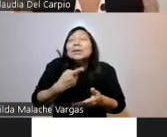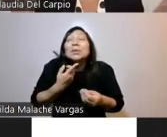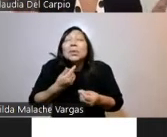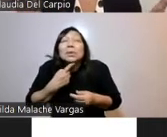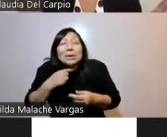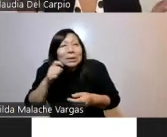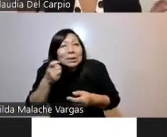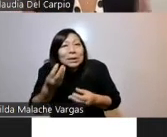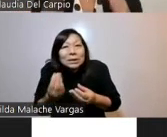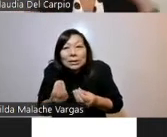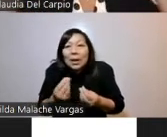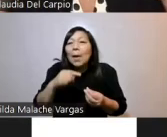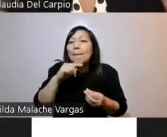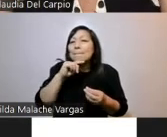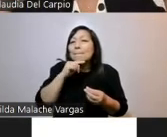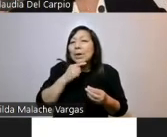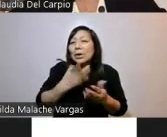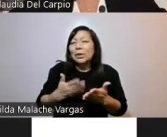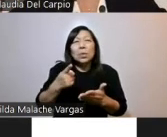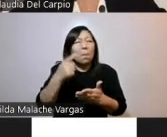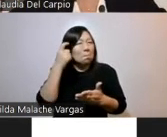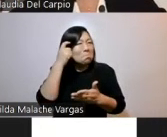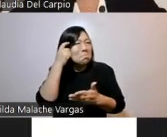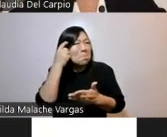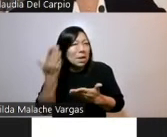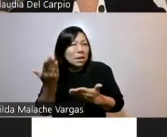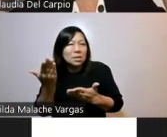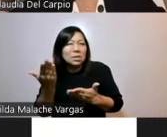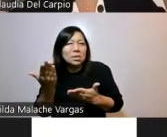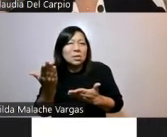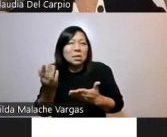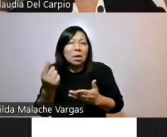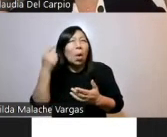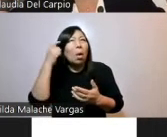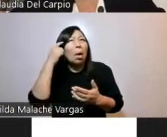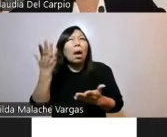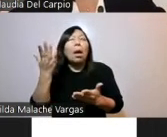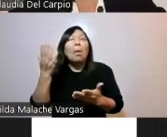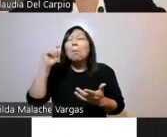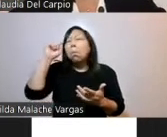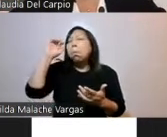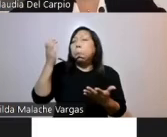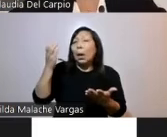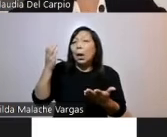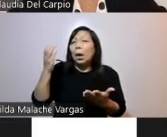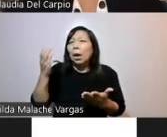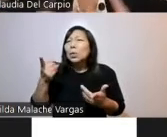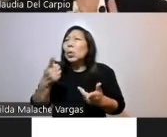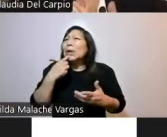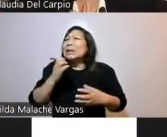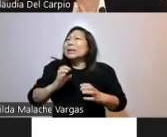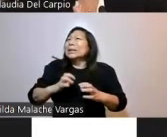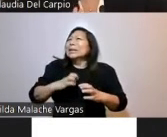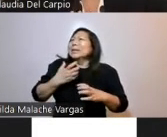muy mental en la mujer, y si estás pensando en cualquier otra cosa o te acordaste de un distractor o estás con mucho estrés,